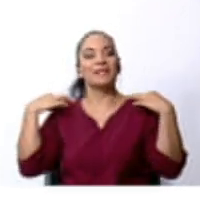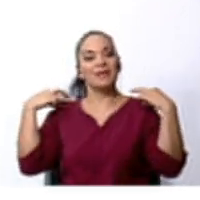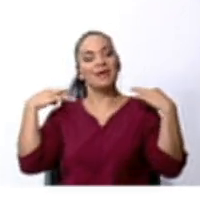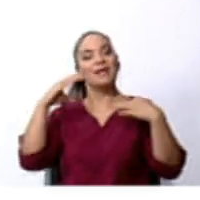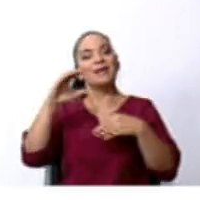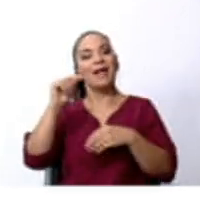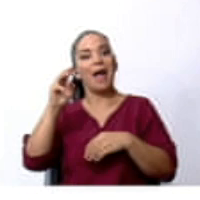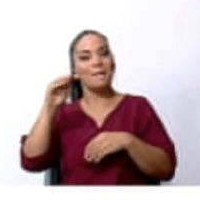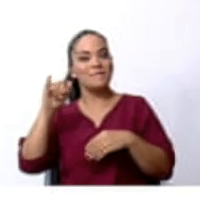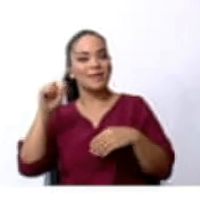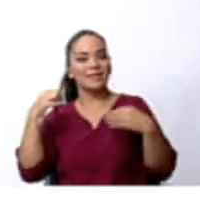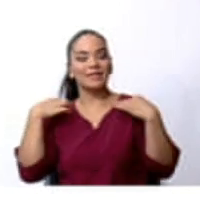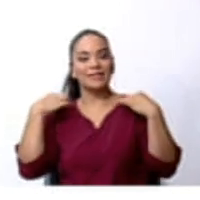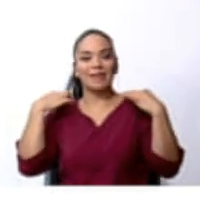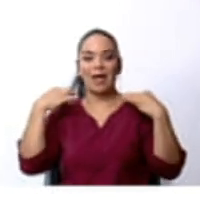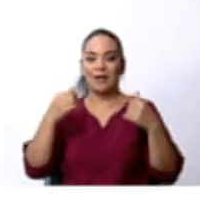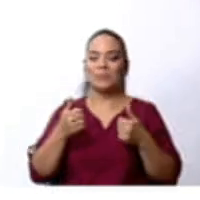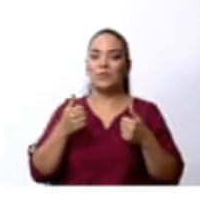camisa.